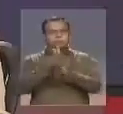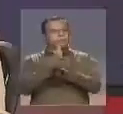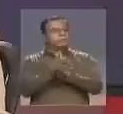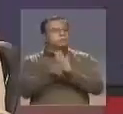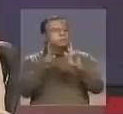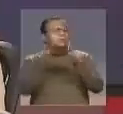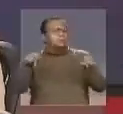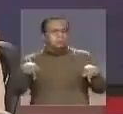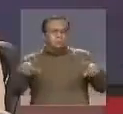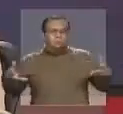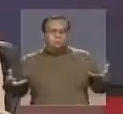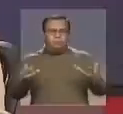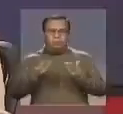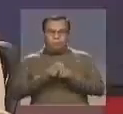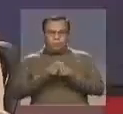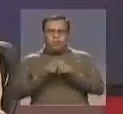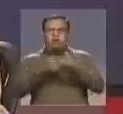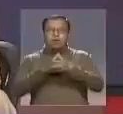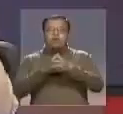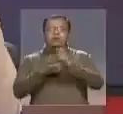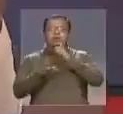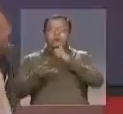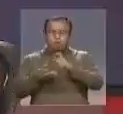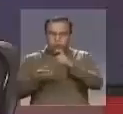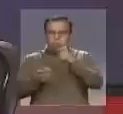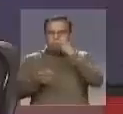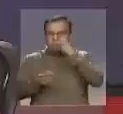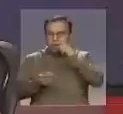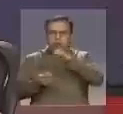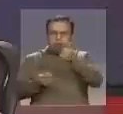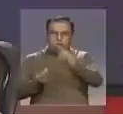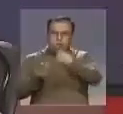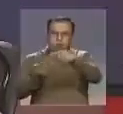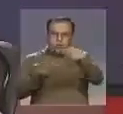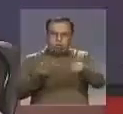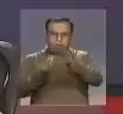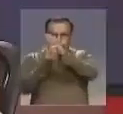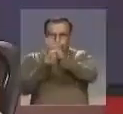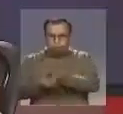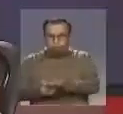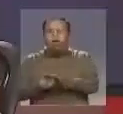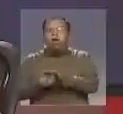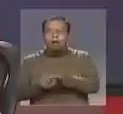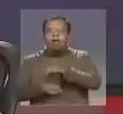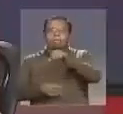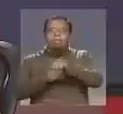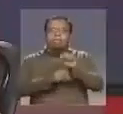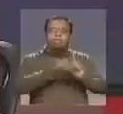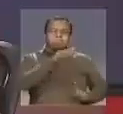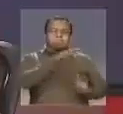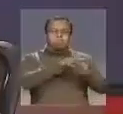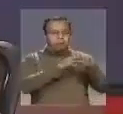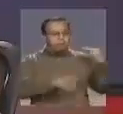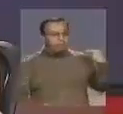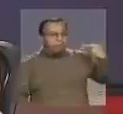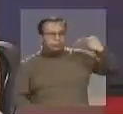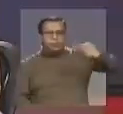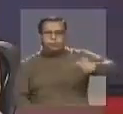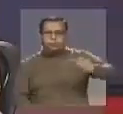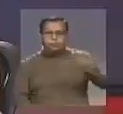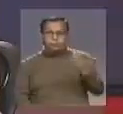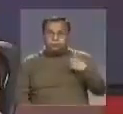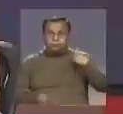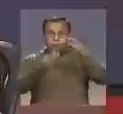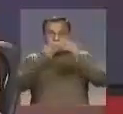ver con que el racismo estructural y las dinámicas de la creación de estereotipos tiene origen y consecuencias históricas de